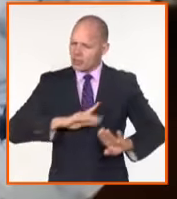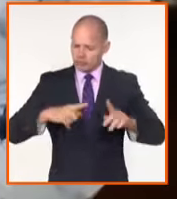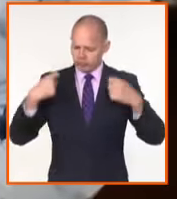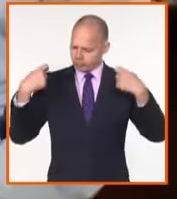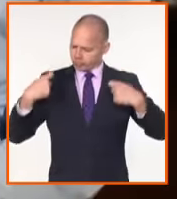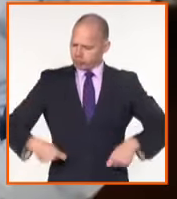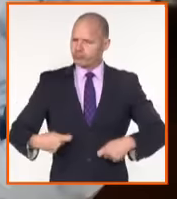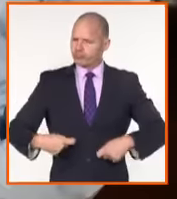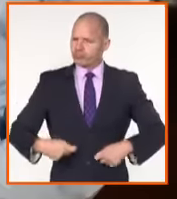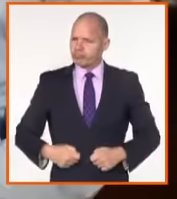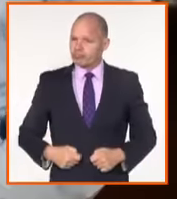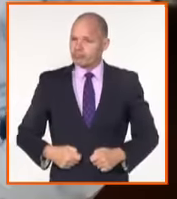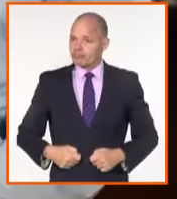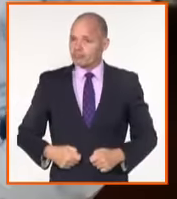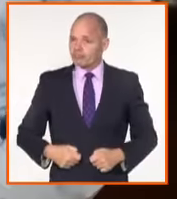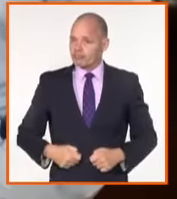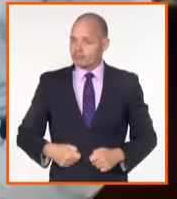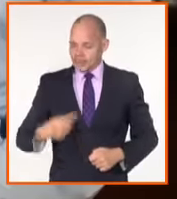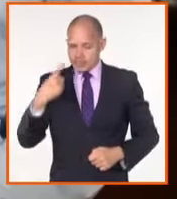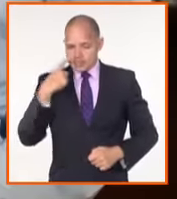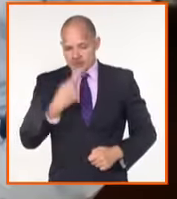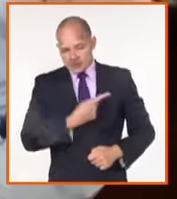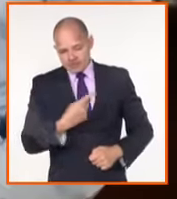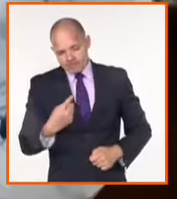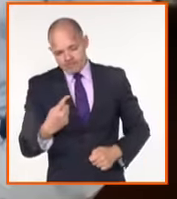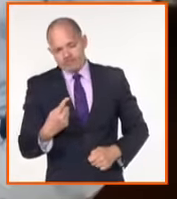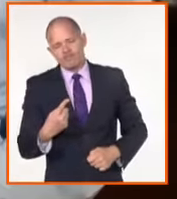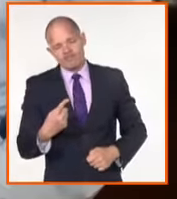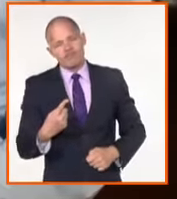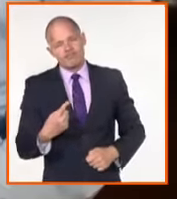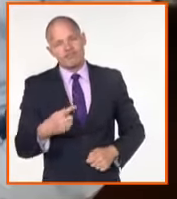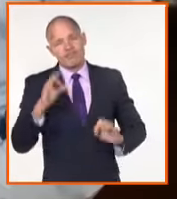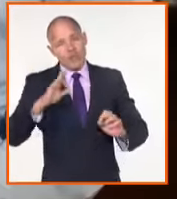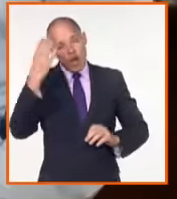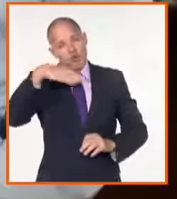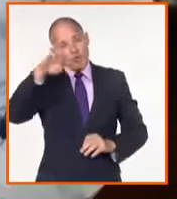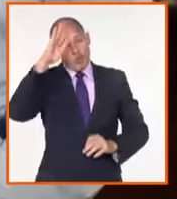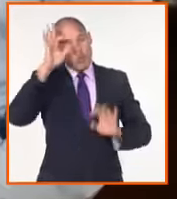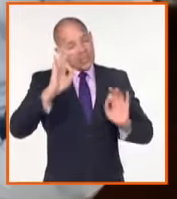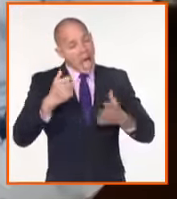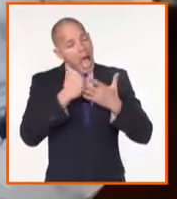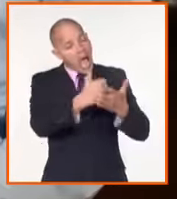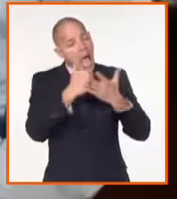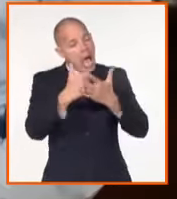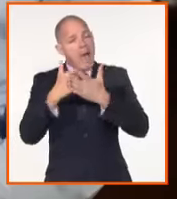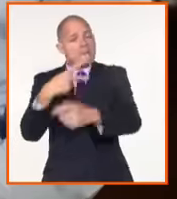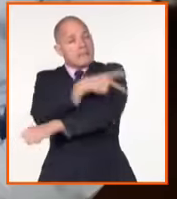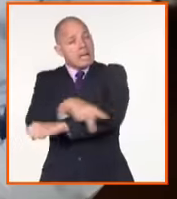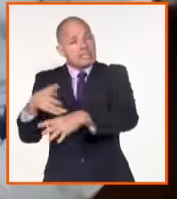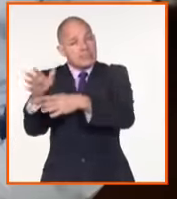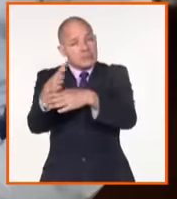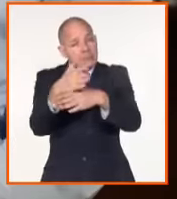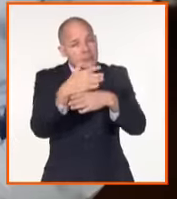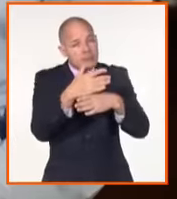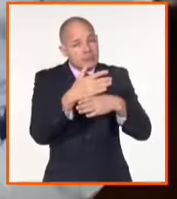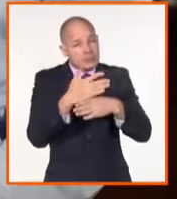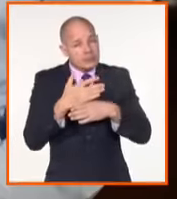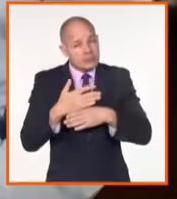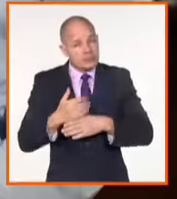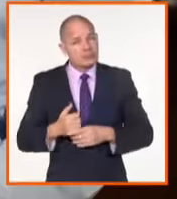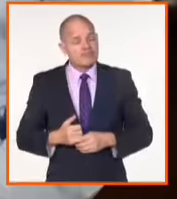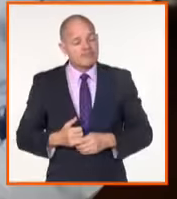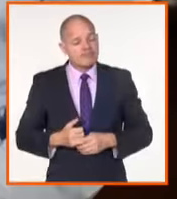y también un reconocimiento a la solidaridad con que Cuba ha apoyado a otros en el mundo. Por lo tanto, es una expresión